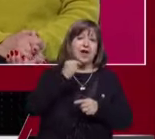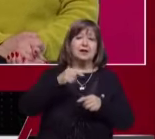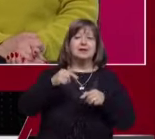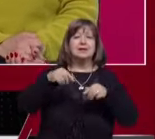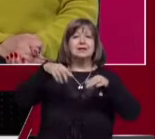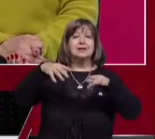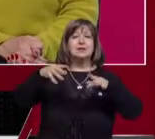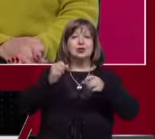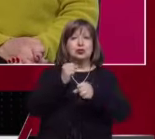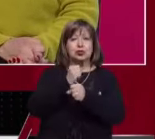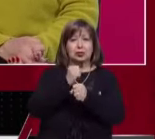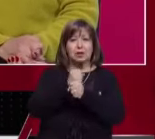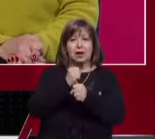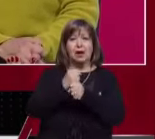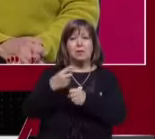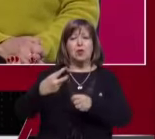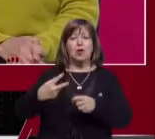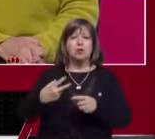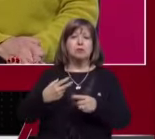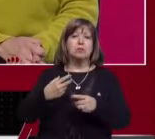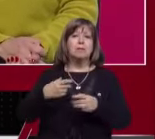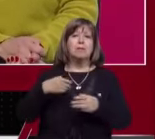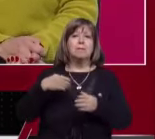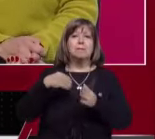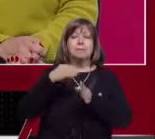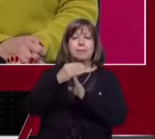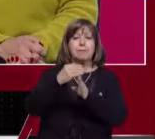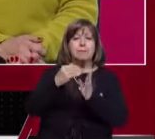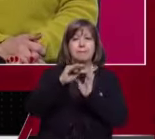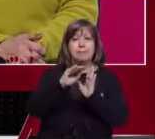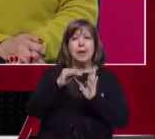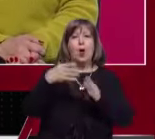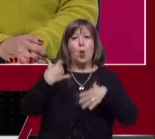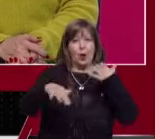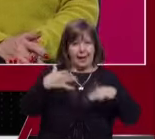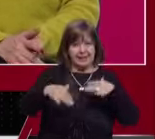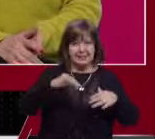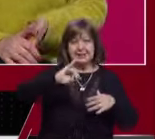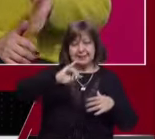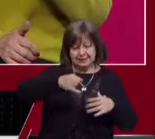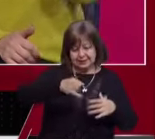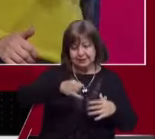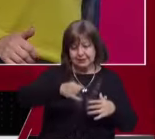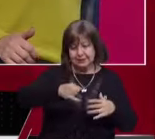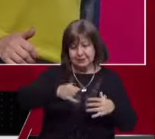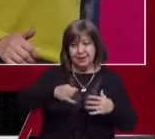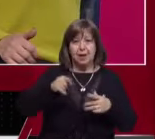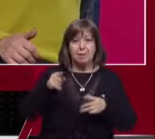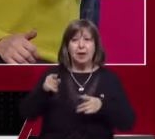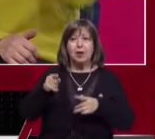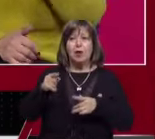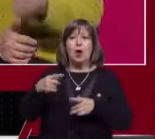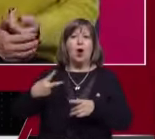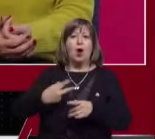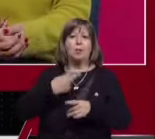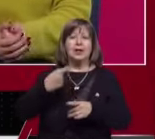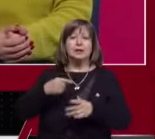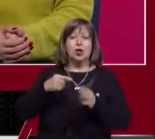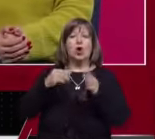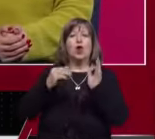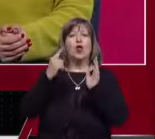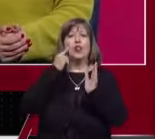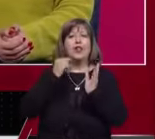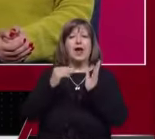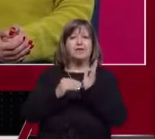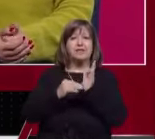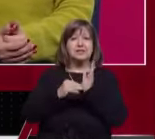monitores y no se van a hacer los procedimientos programados. Sí se van a hacer las urgencias. La realidad de la salud pública la desconozco, pero tengo entendido que los